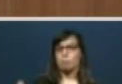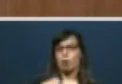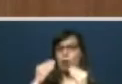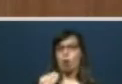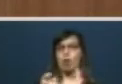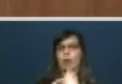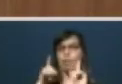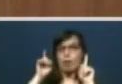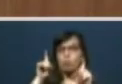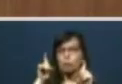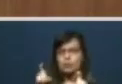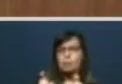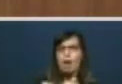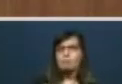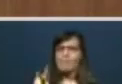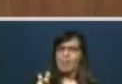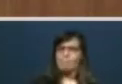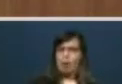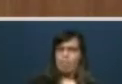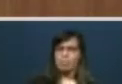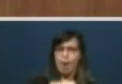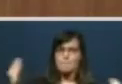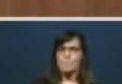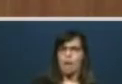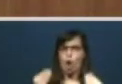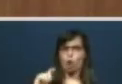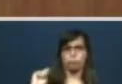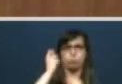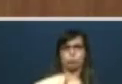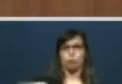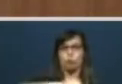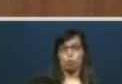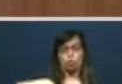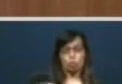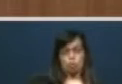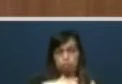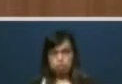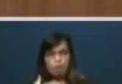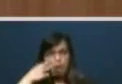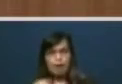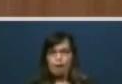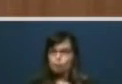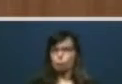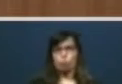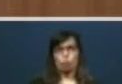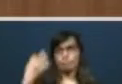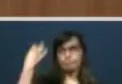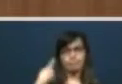y ampliar estos logros para su mejor aplicación estamos cumpliendo con nuestras obligaciones